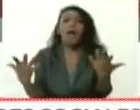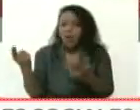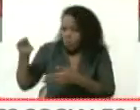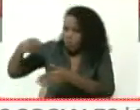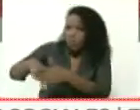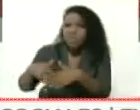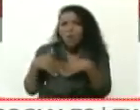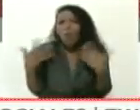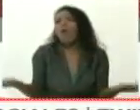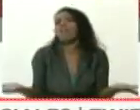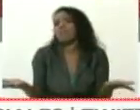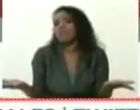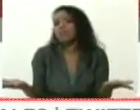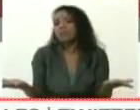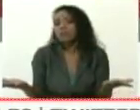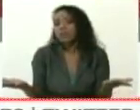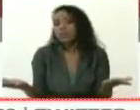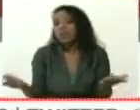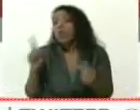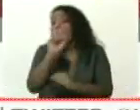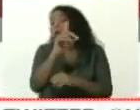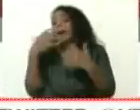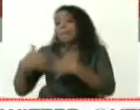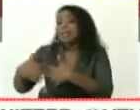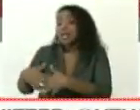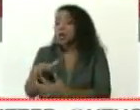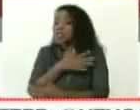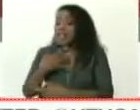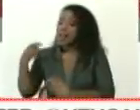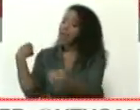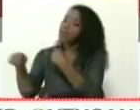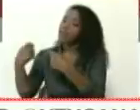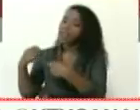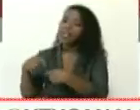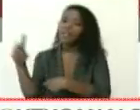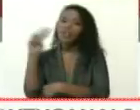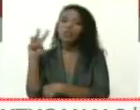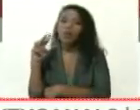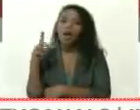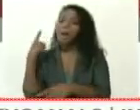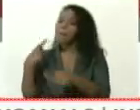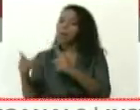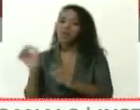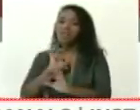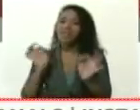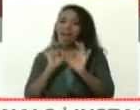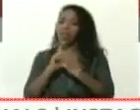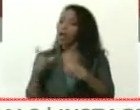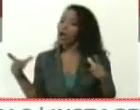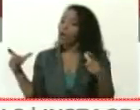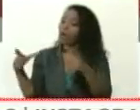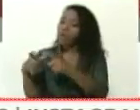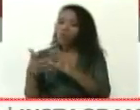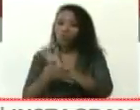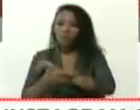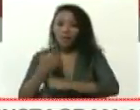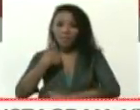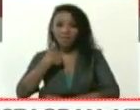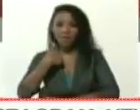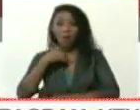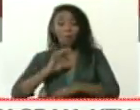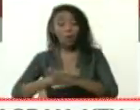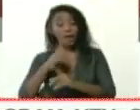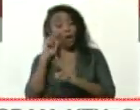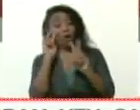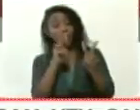Ah, pero es verdad que si un empresario estadounidense quiere invertir en Venezuela, no se atrevería a reunirse conmigo. Porque si lo ven en una foto, en